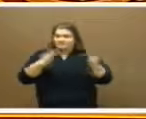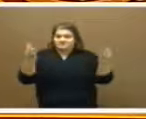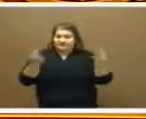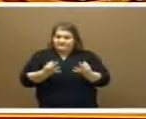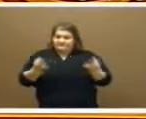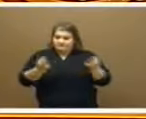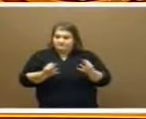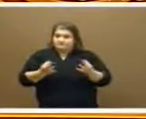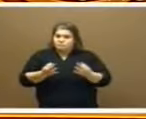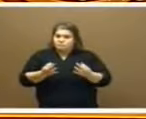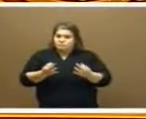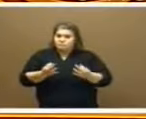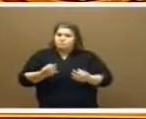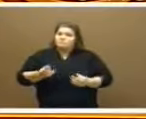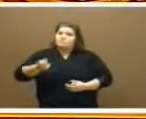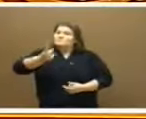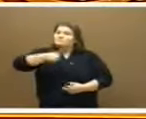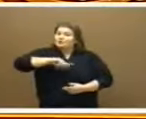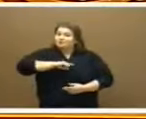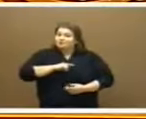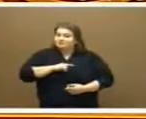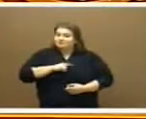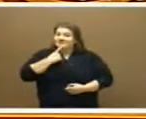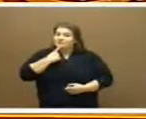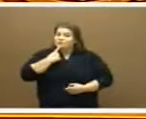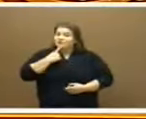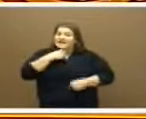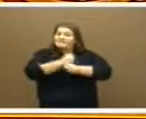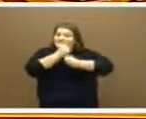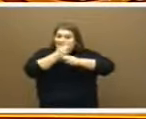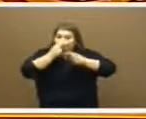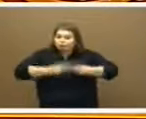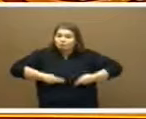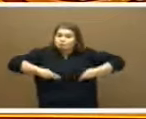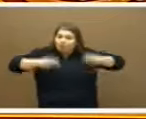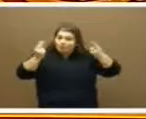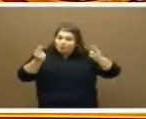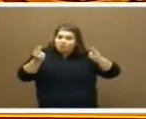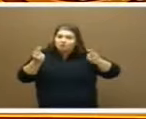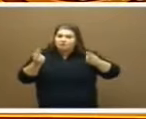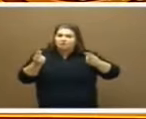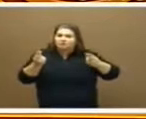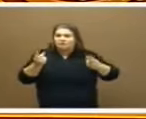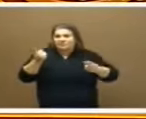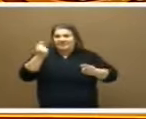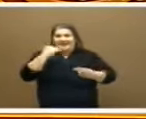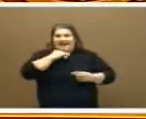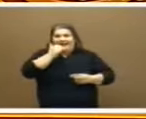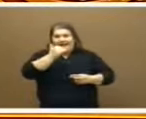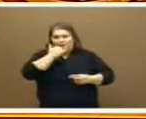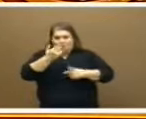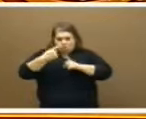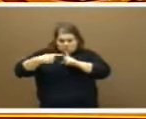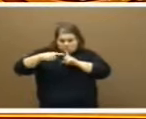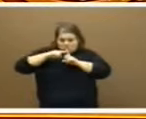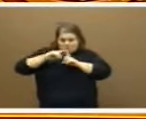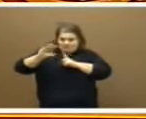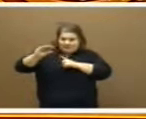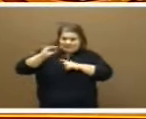que podemos hacer es hacer que los empleados públicos puedan recuperar parte de esa cantidad que reciben como